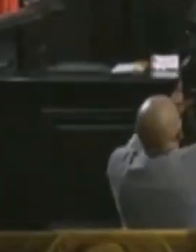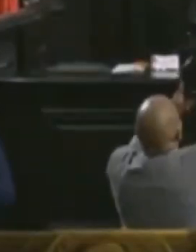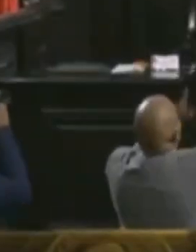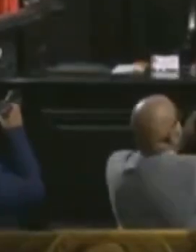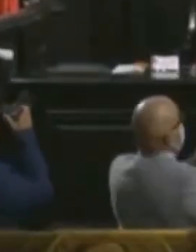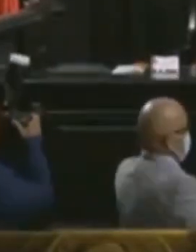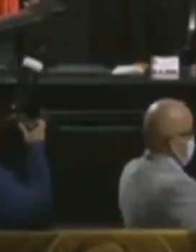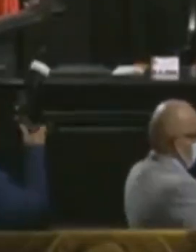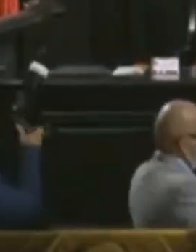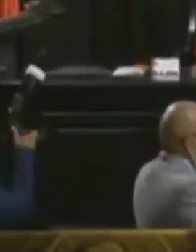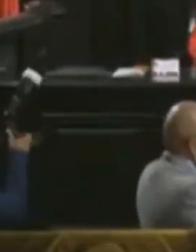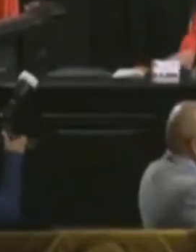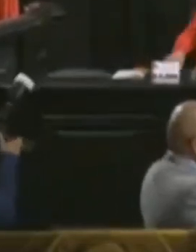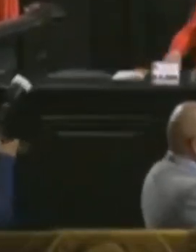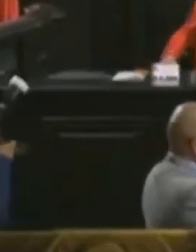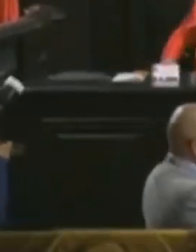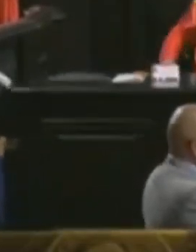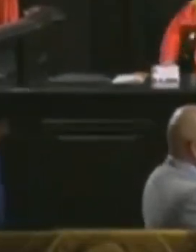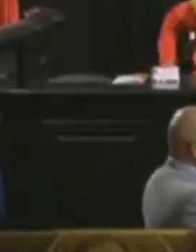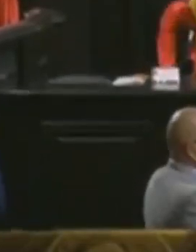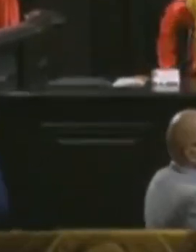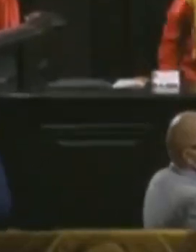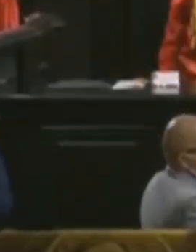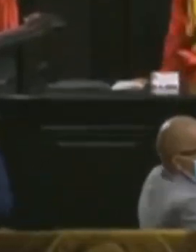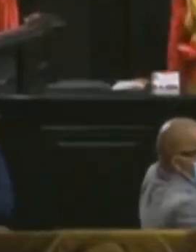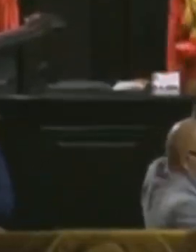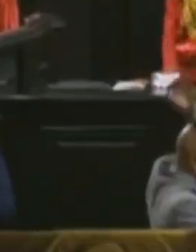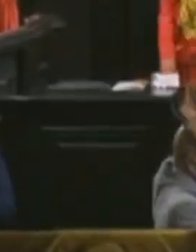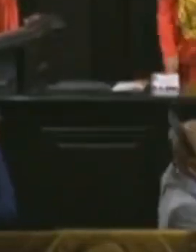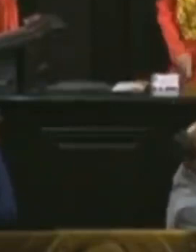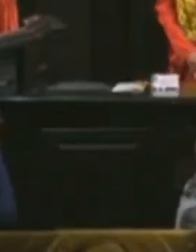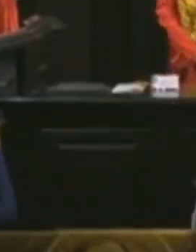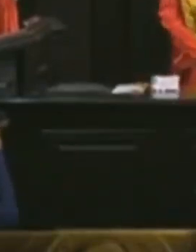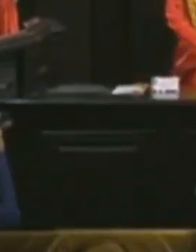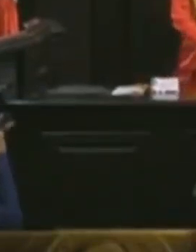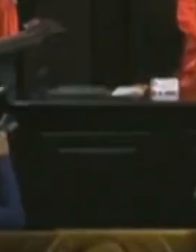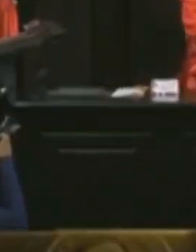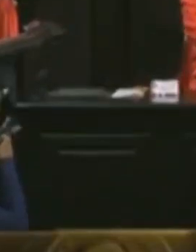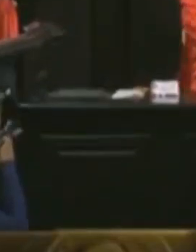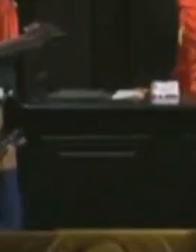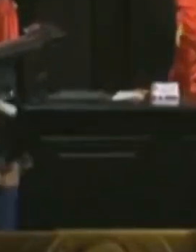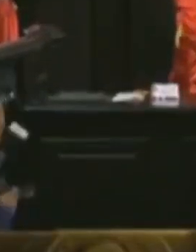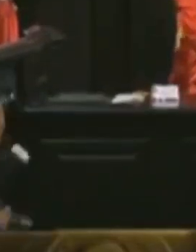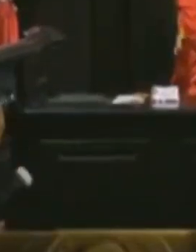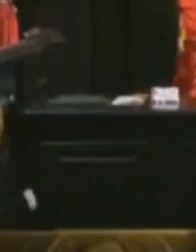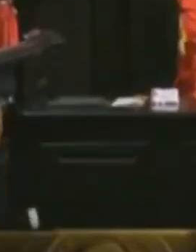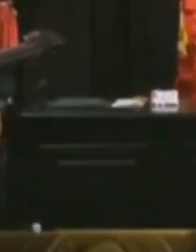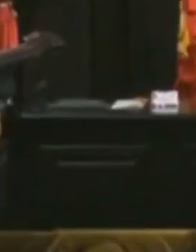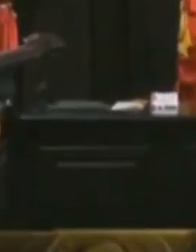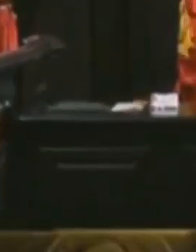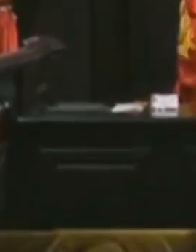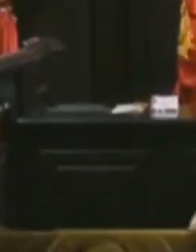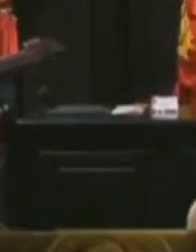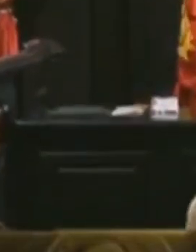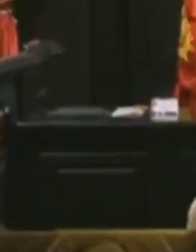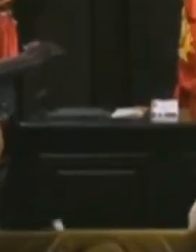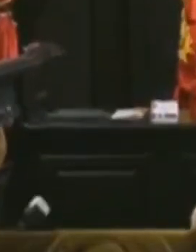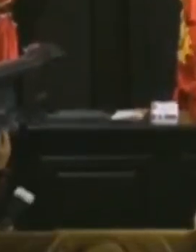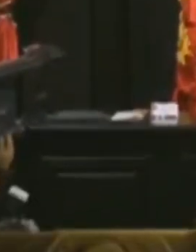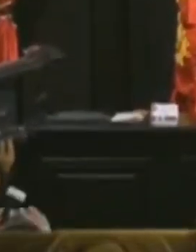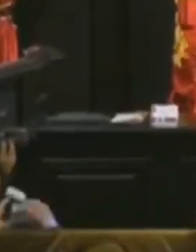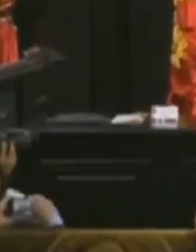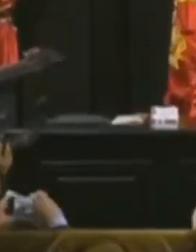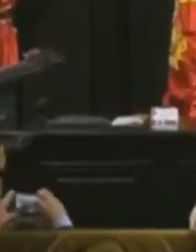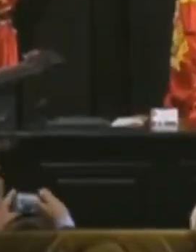y el diploma correspondiente para el año 2022 a la gran escritora